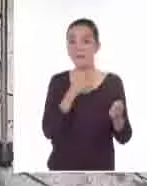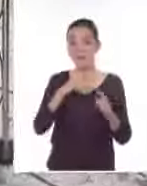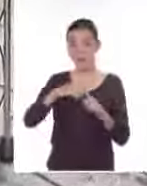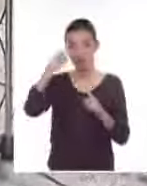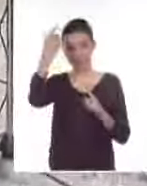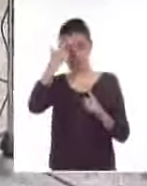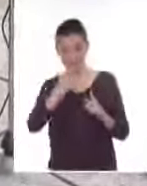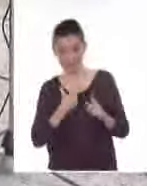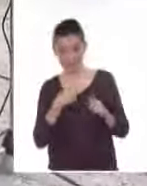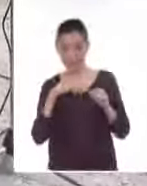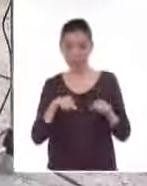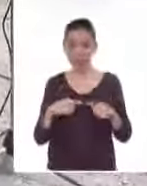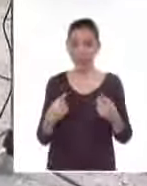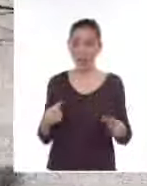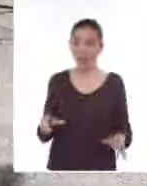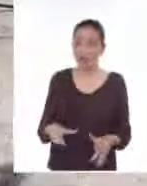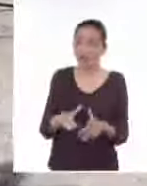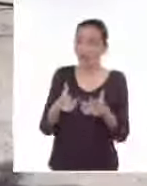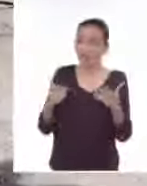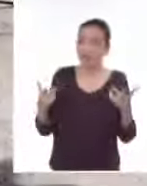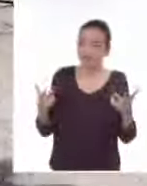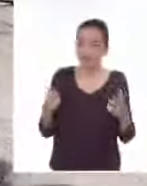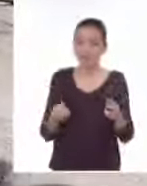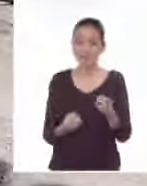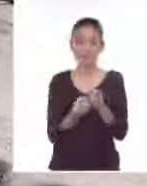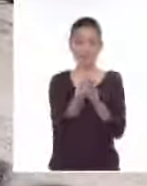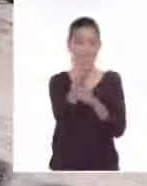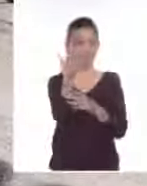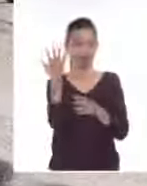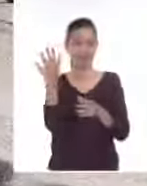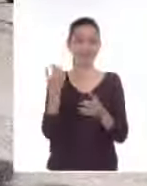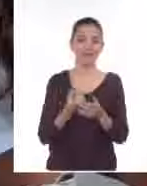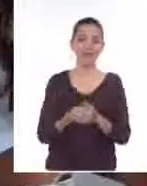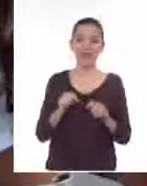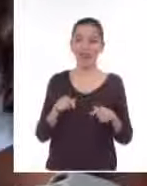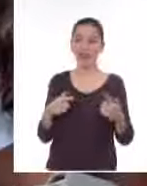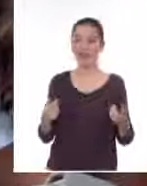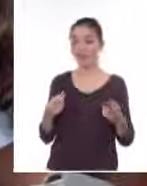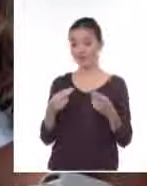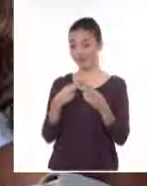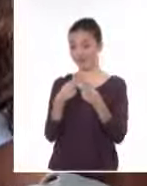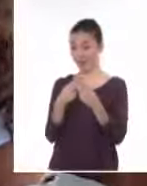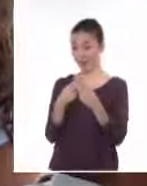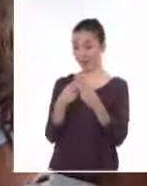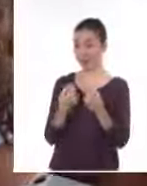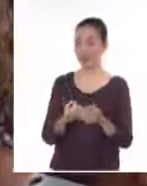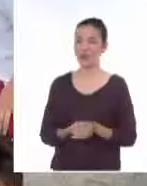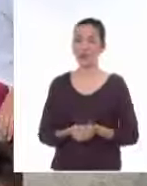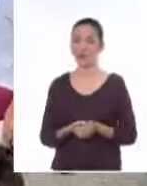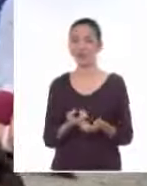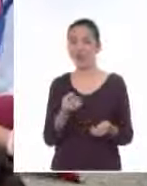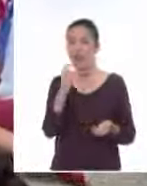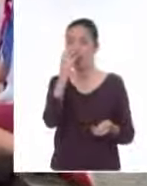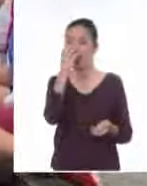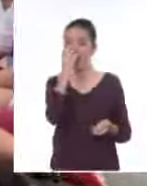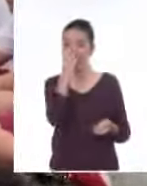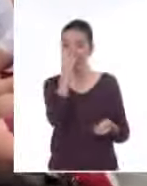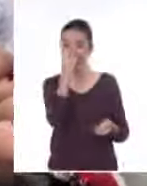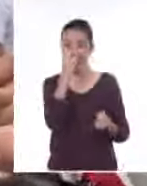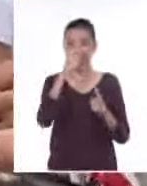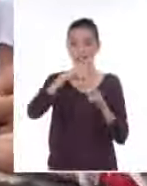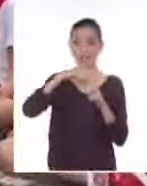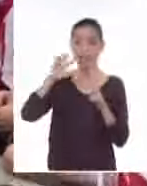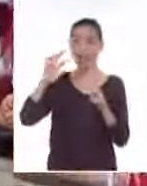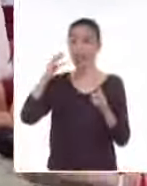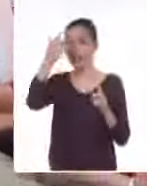que tendrá a Colombia como país invitado. A Juan Modesto Castillo, el payaso Tato, y al grupo Garabato se dedica la